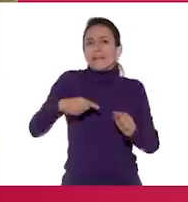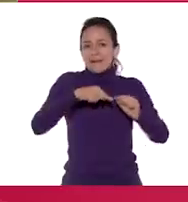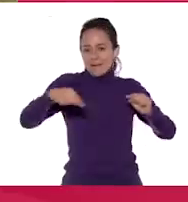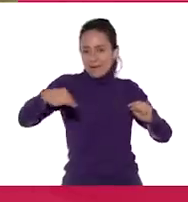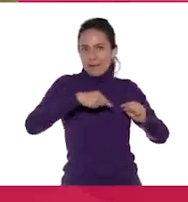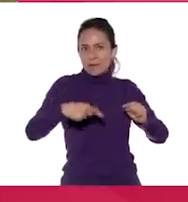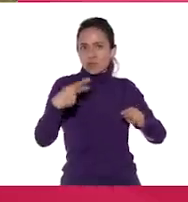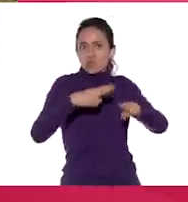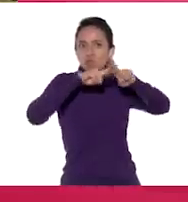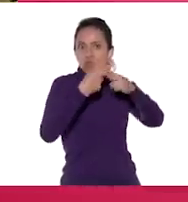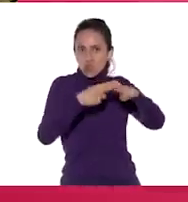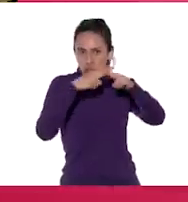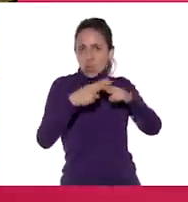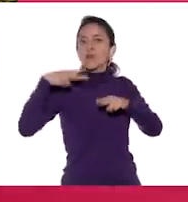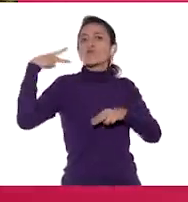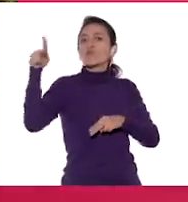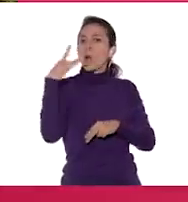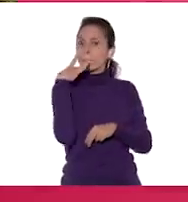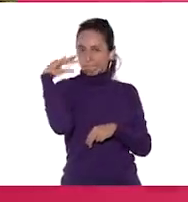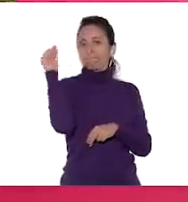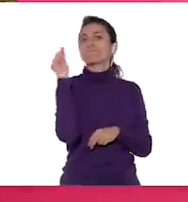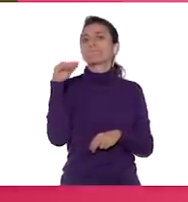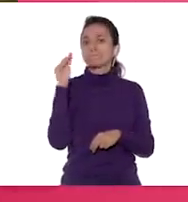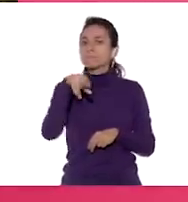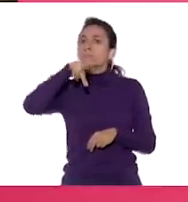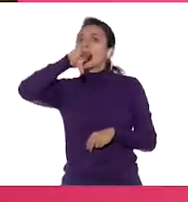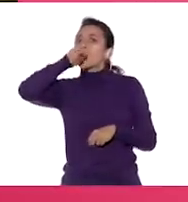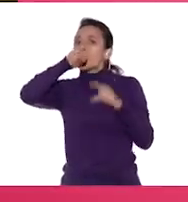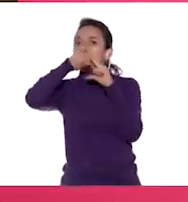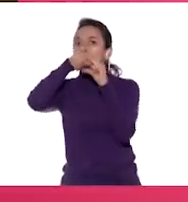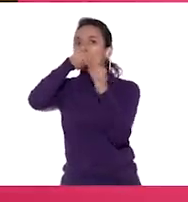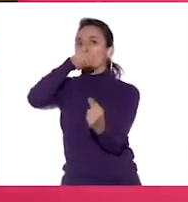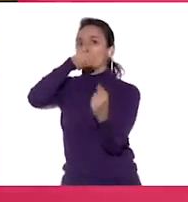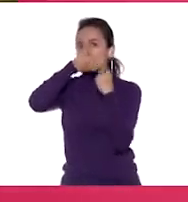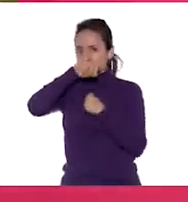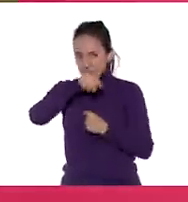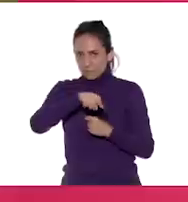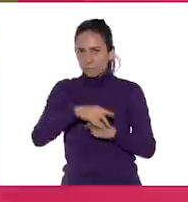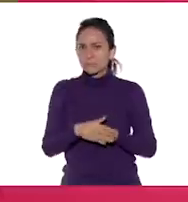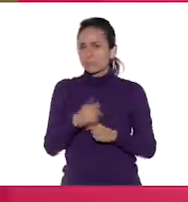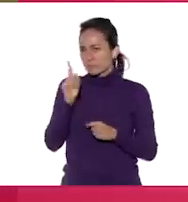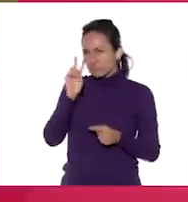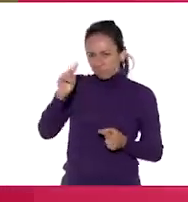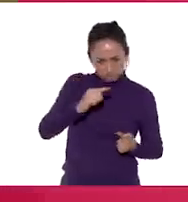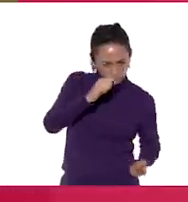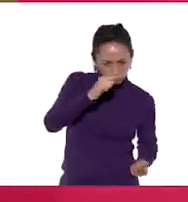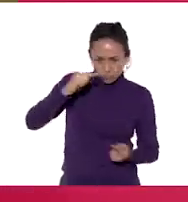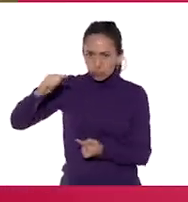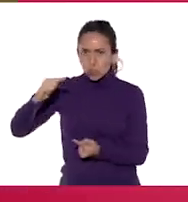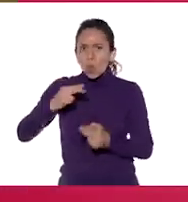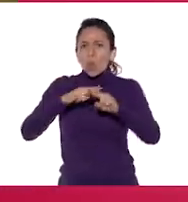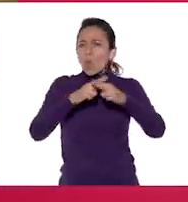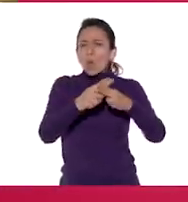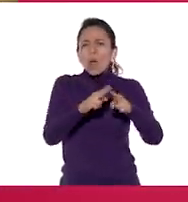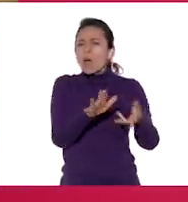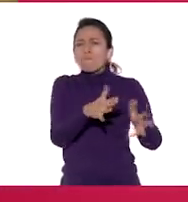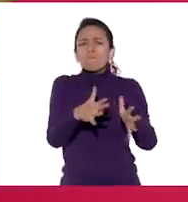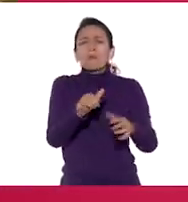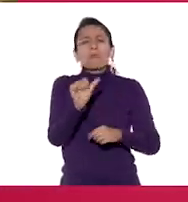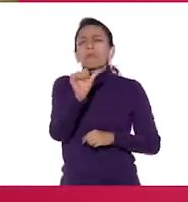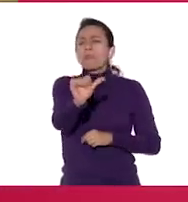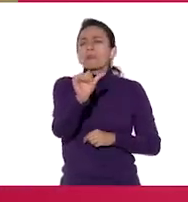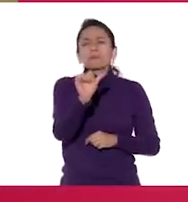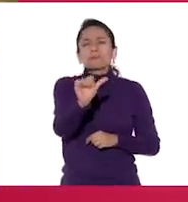pato. Y sería un ejemplar bastante grande. En el caso particular, alcanzaría de aproximadamente